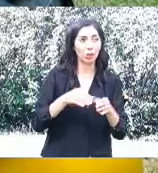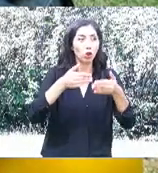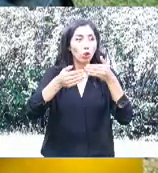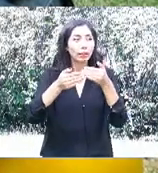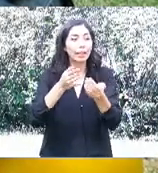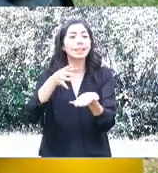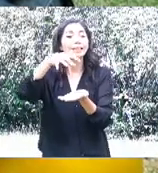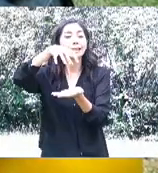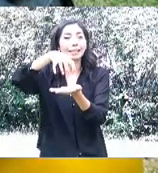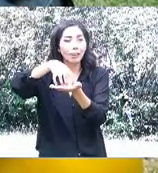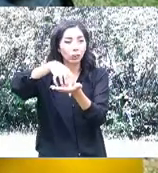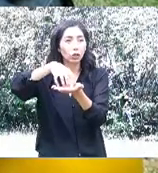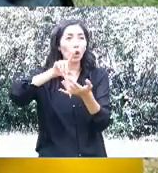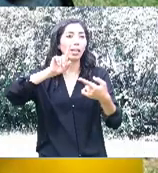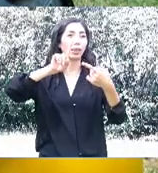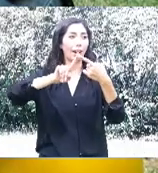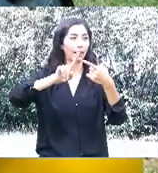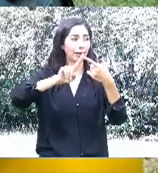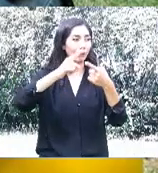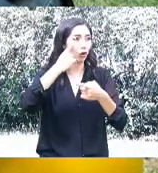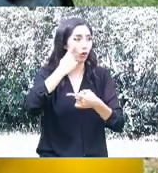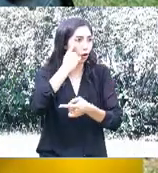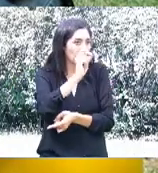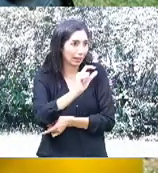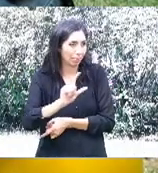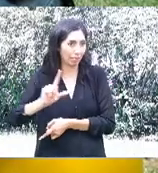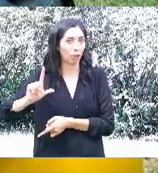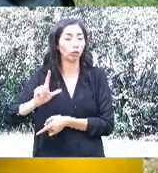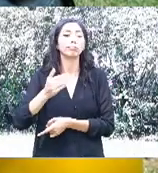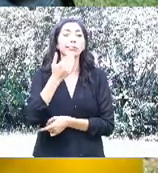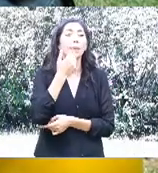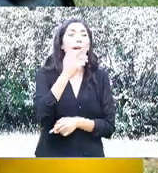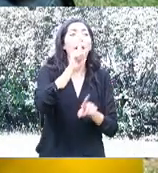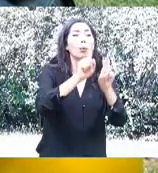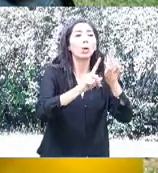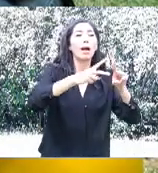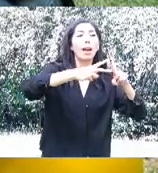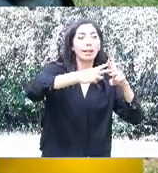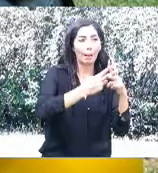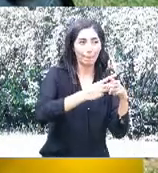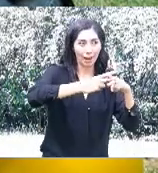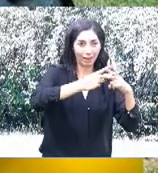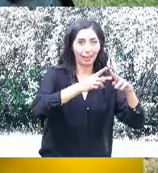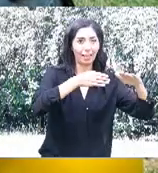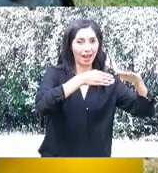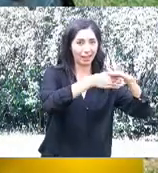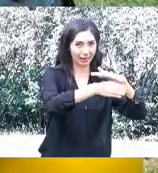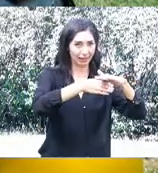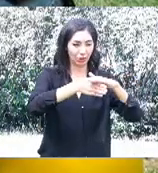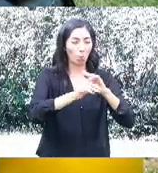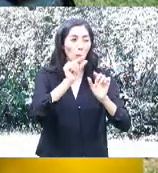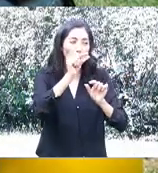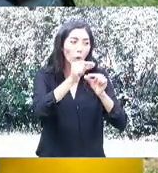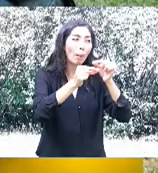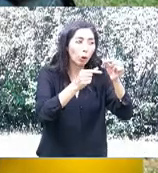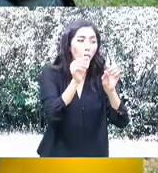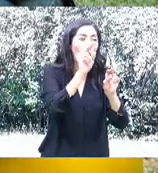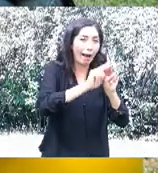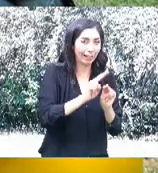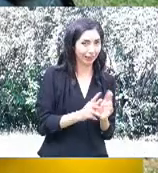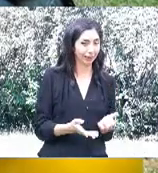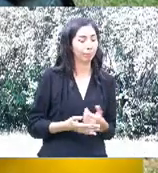interactivo de los conocimientos y también algunas de las herramientas de accesibilidad que estamos implementando de a poco